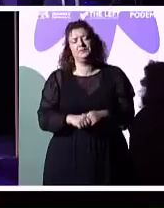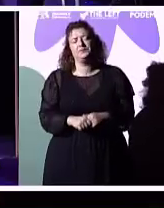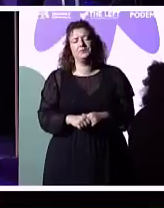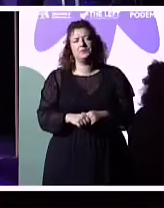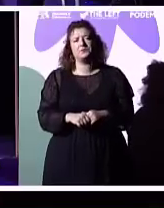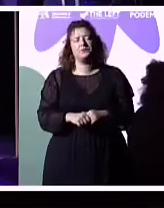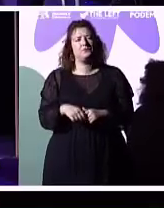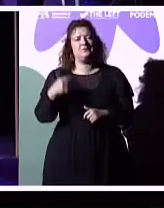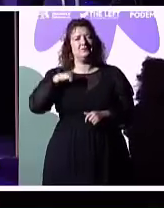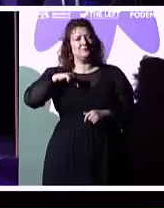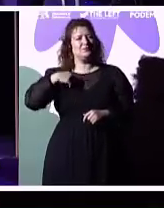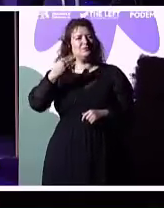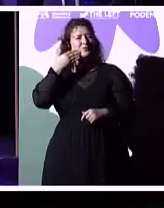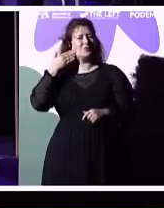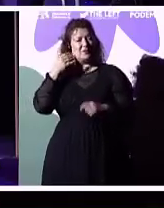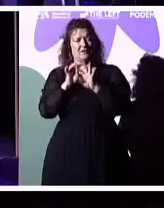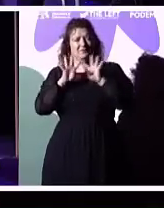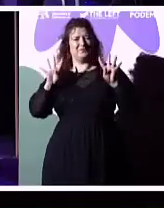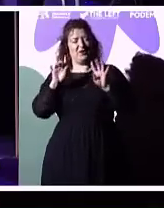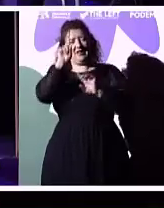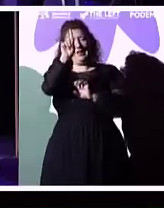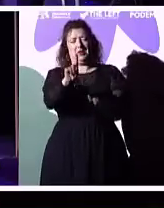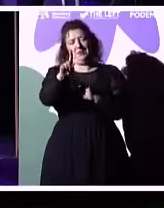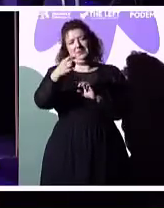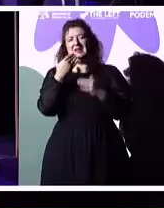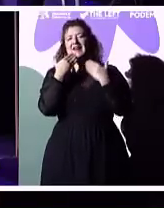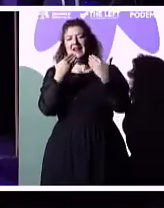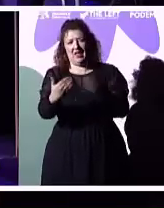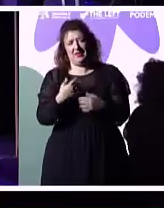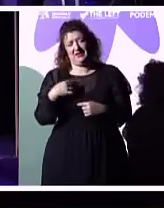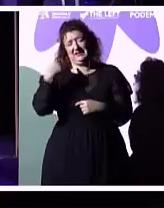un honor ser tu escudera compañera